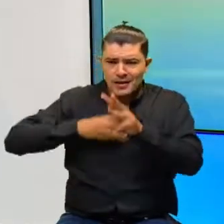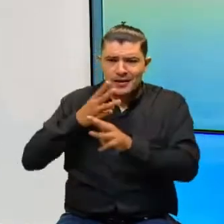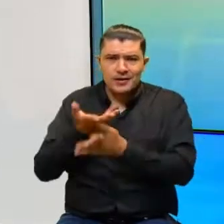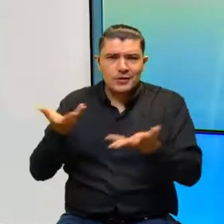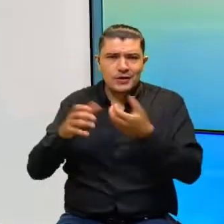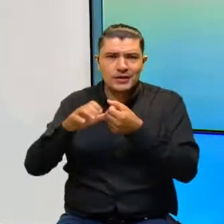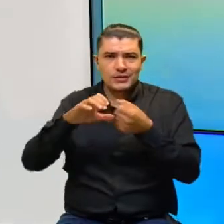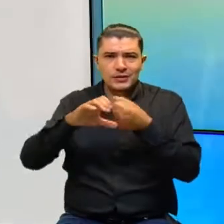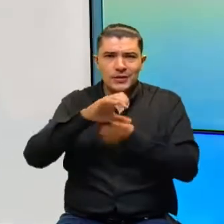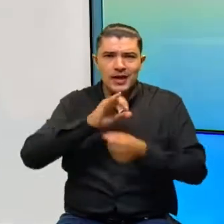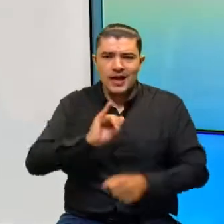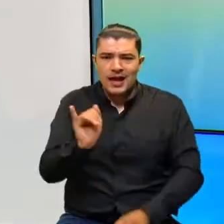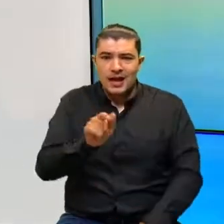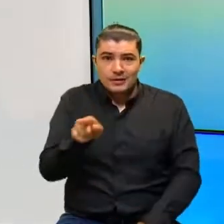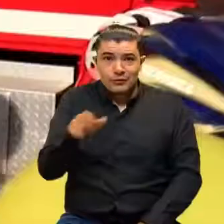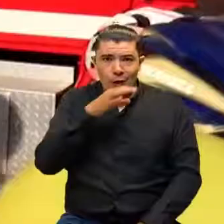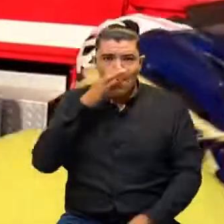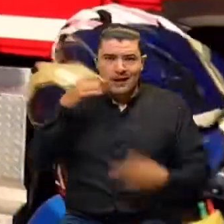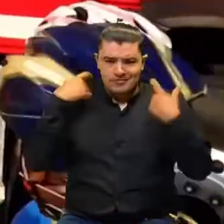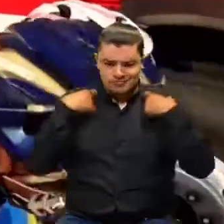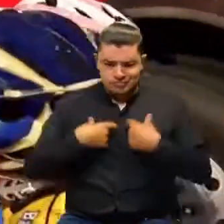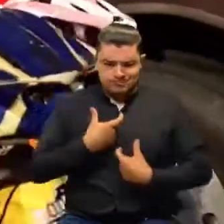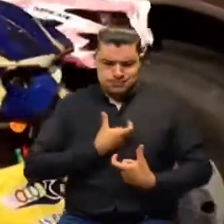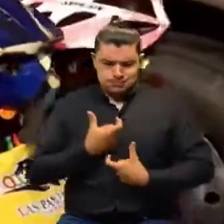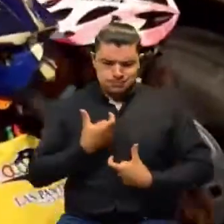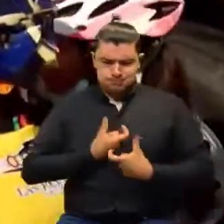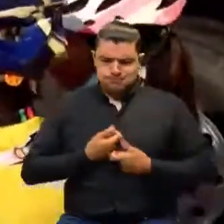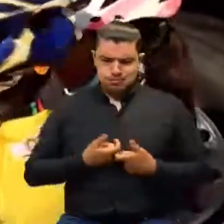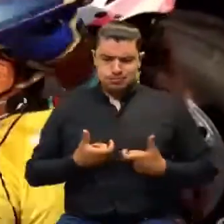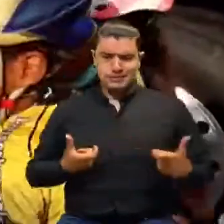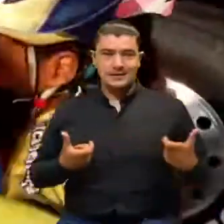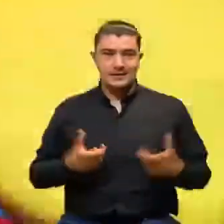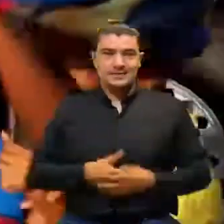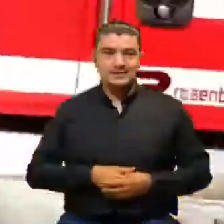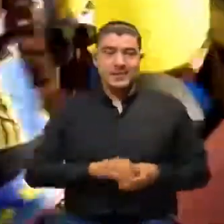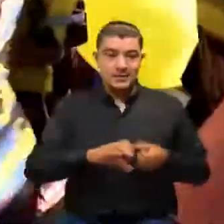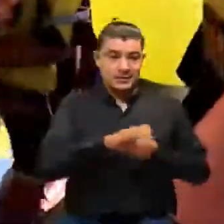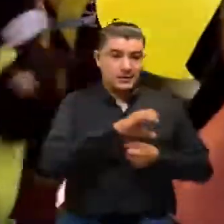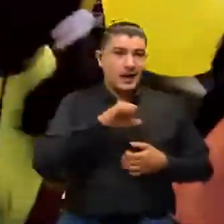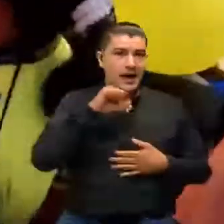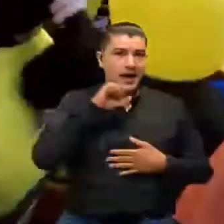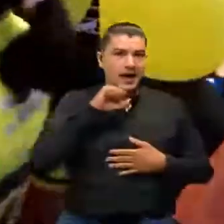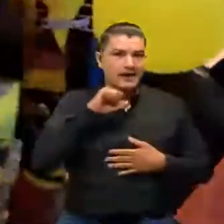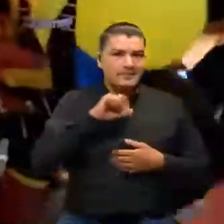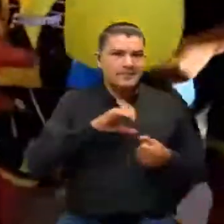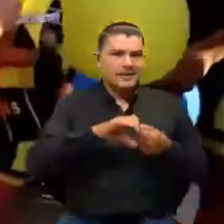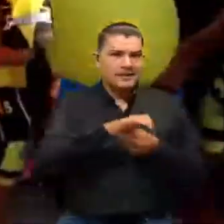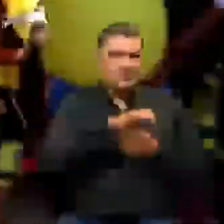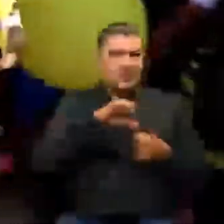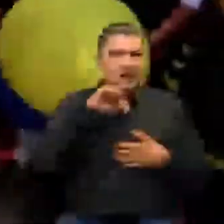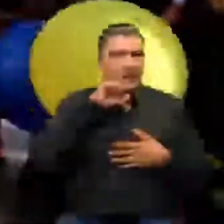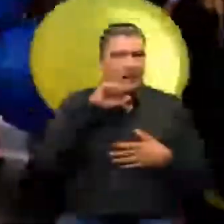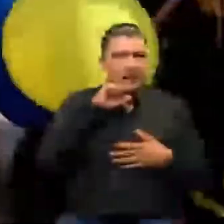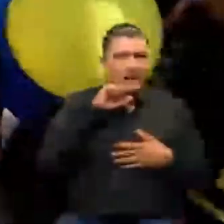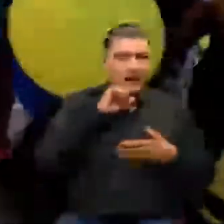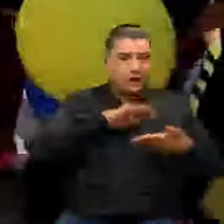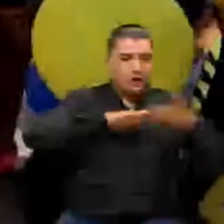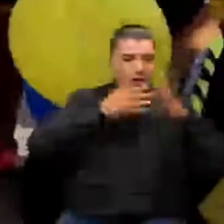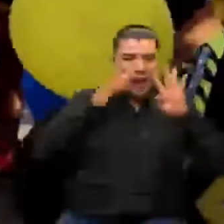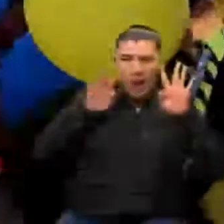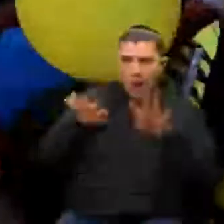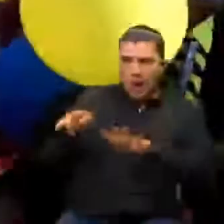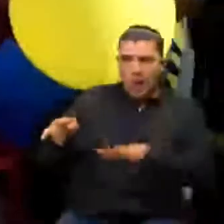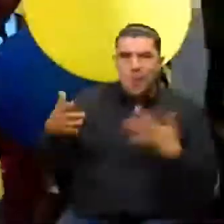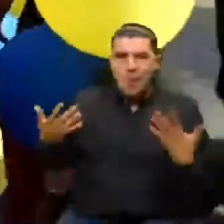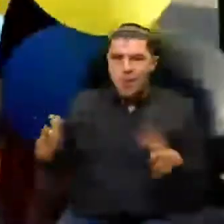Ibagué. Regresó cargado de medallas. En medio de una verdadera fiesta y alegría fue recibido en el puerto petrolero el nuevo